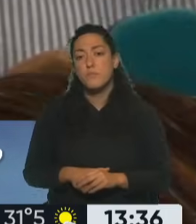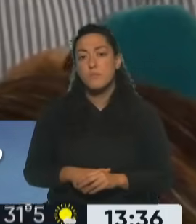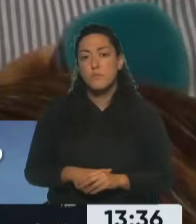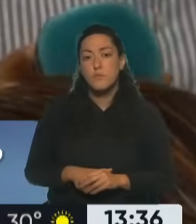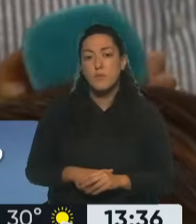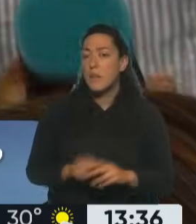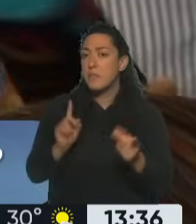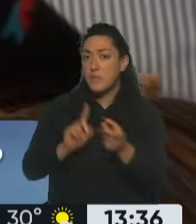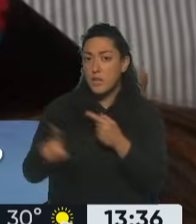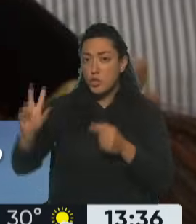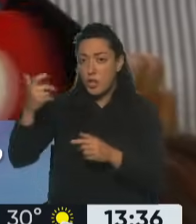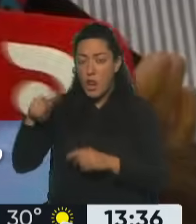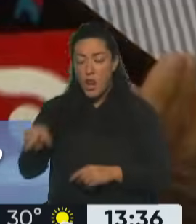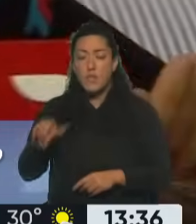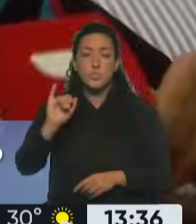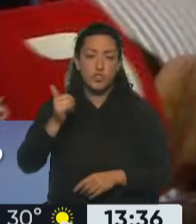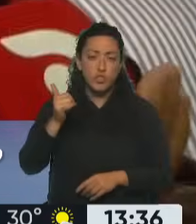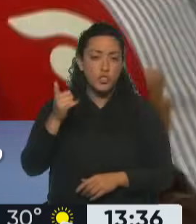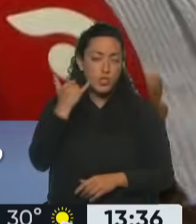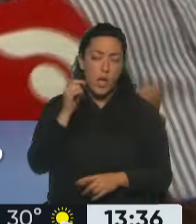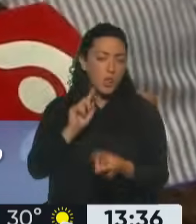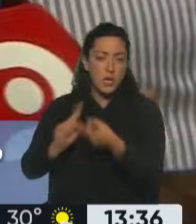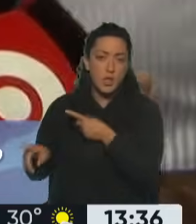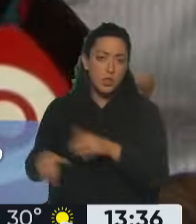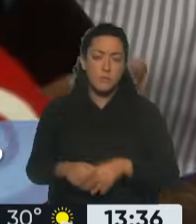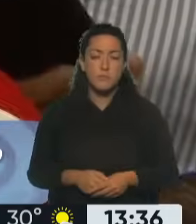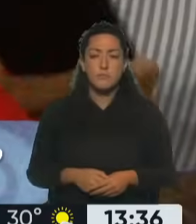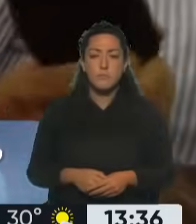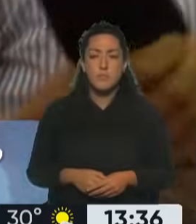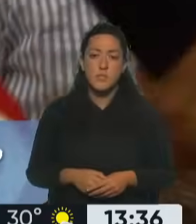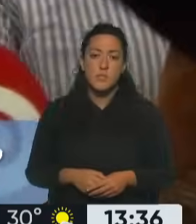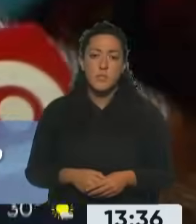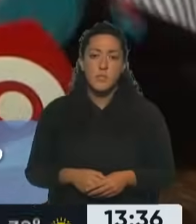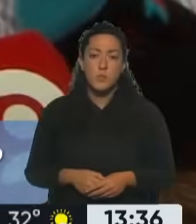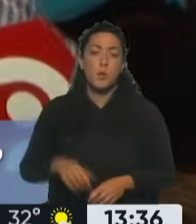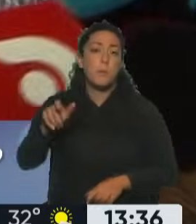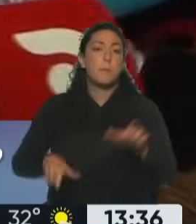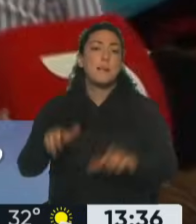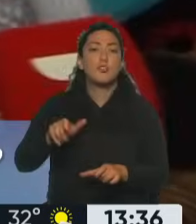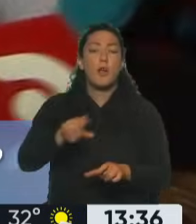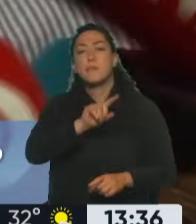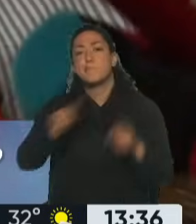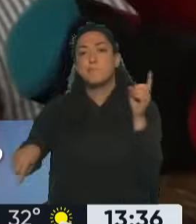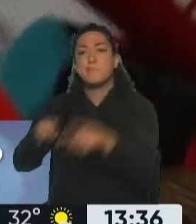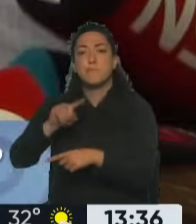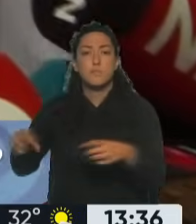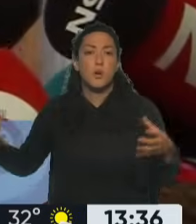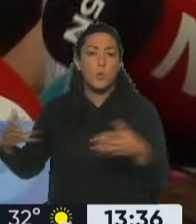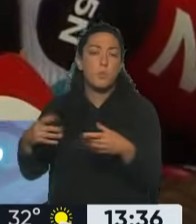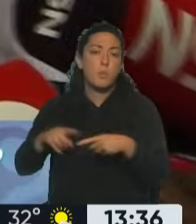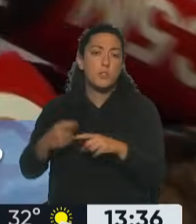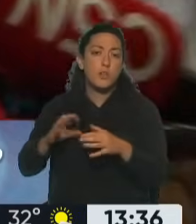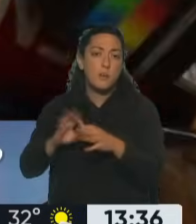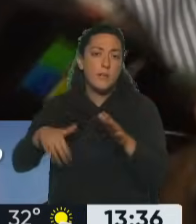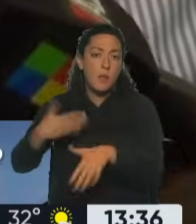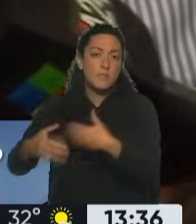al búnker, Milei? Sí, ahora ya nos vamos al búnker y bueno, y esperar que vaya llegando la gente que trabaja en La Libertad Avanza